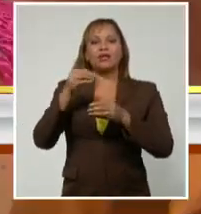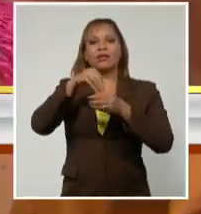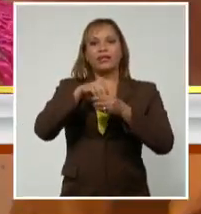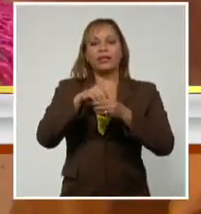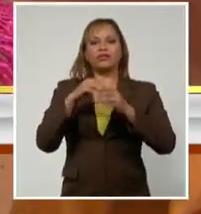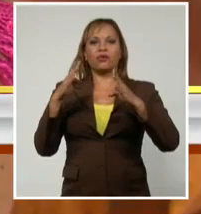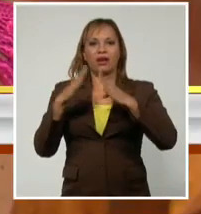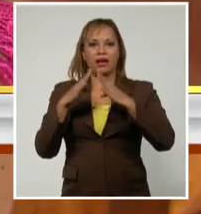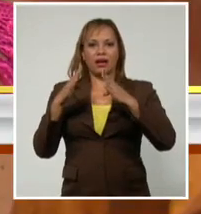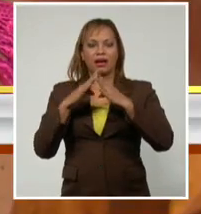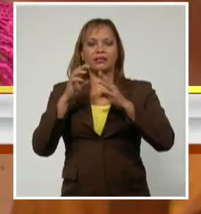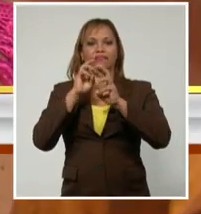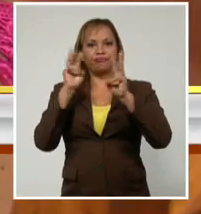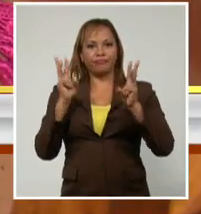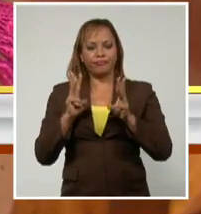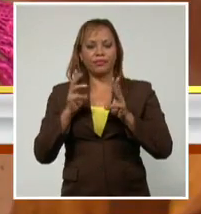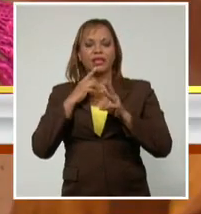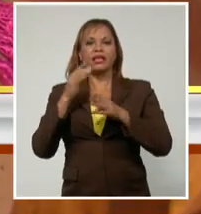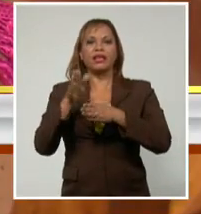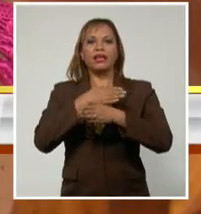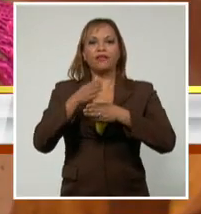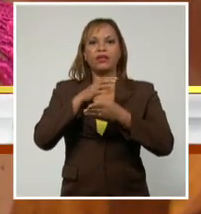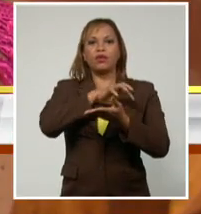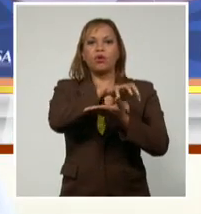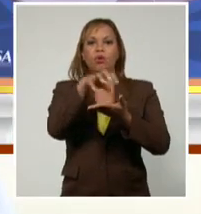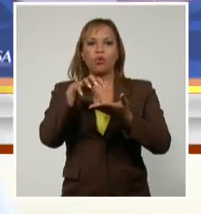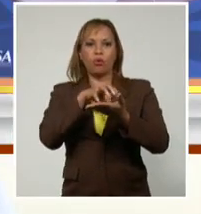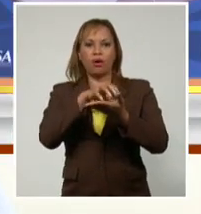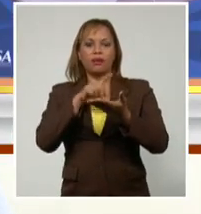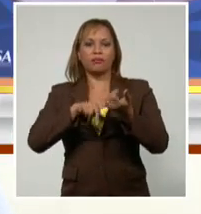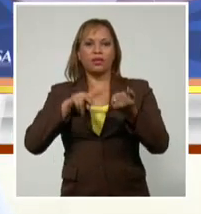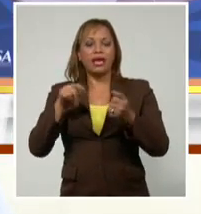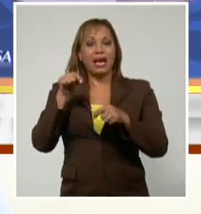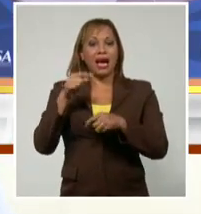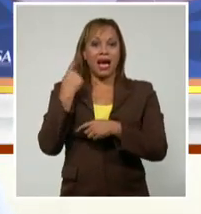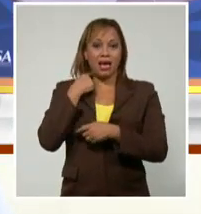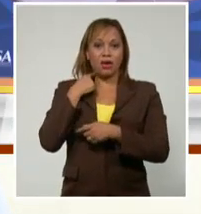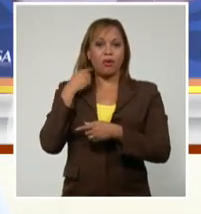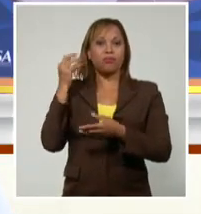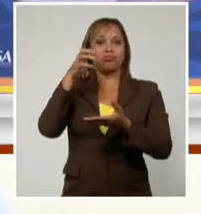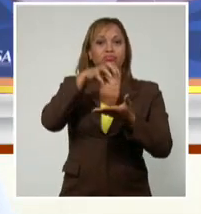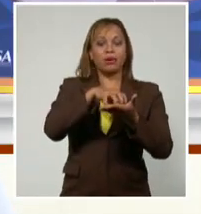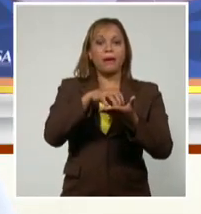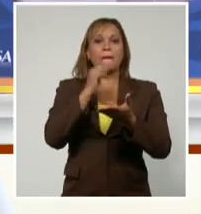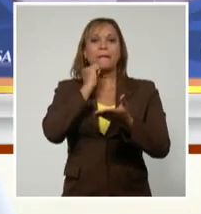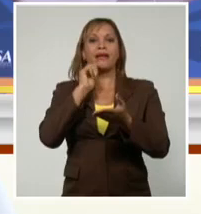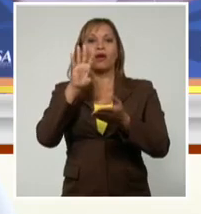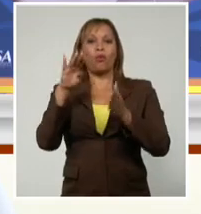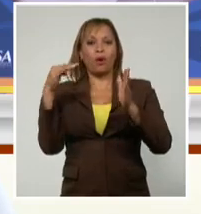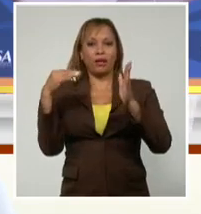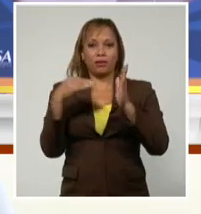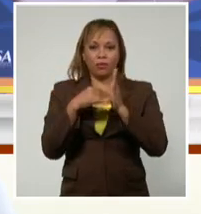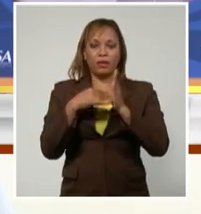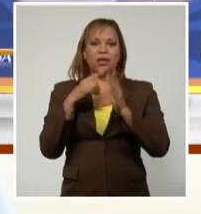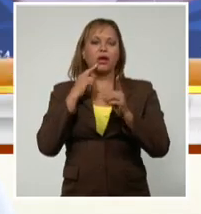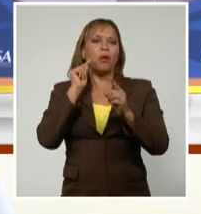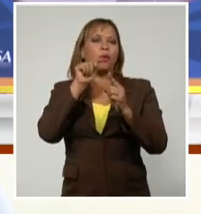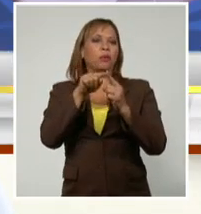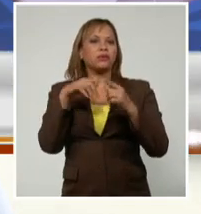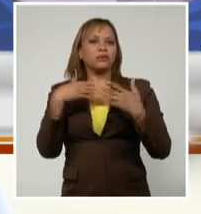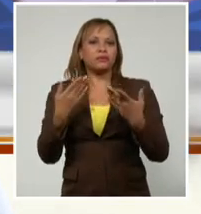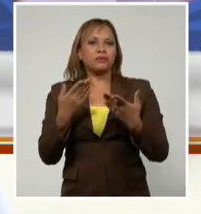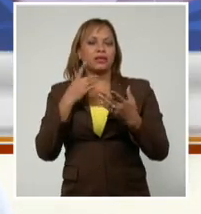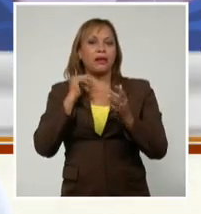que paulatinamente llega a varias zonas del territorio. En este año hemos instalado ya más de 4.000 y es nuestro propósito en